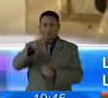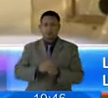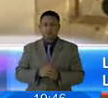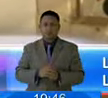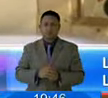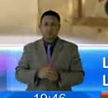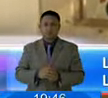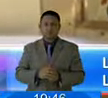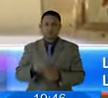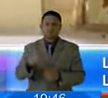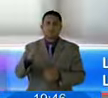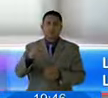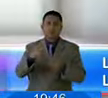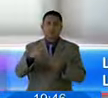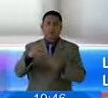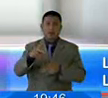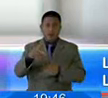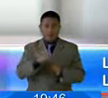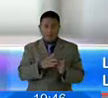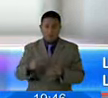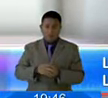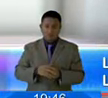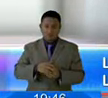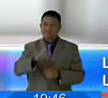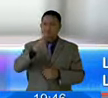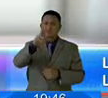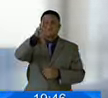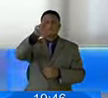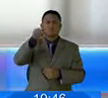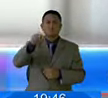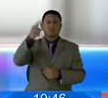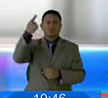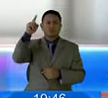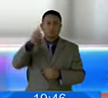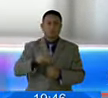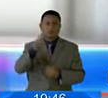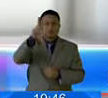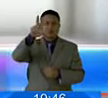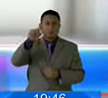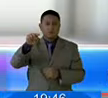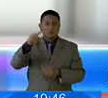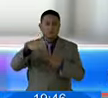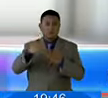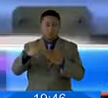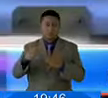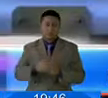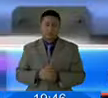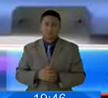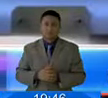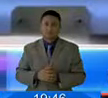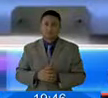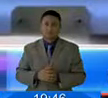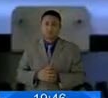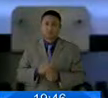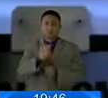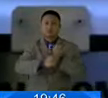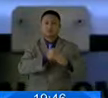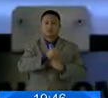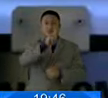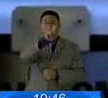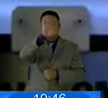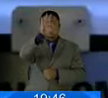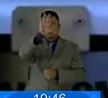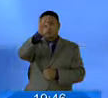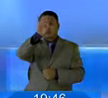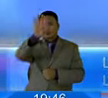supera los $3,000. La sobrevida de los óvulos vitrificados de cerca del 90%. En 1984